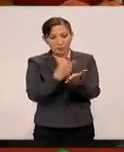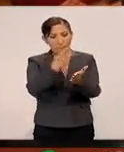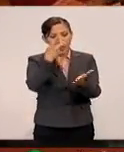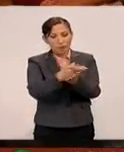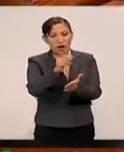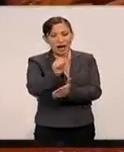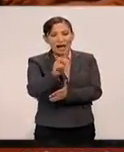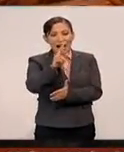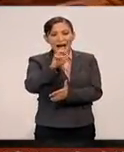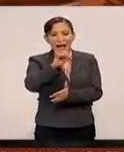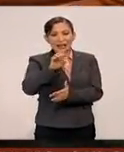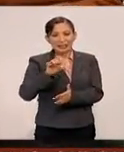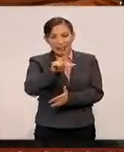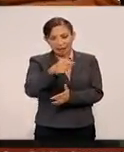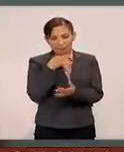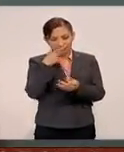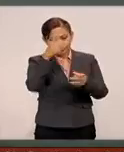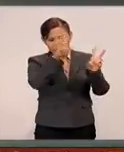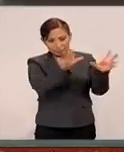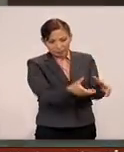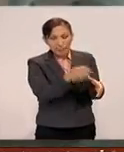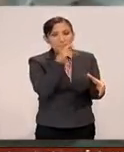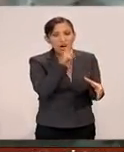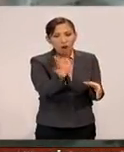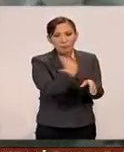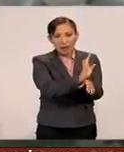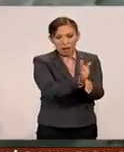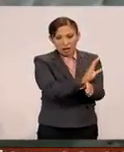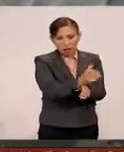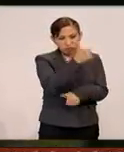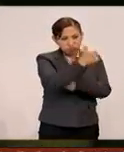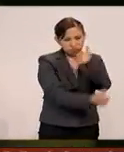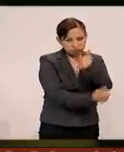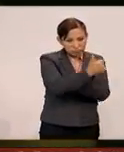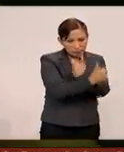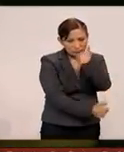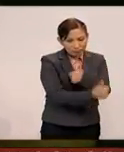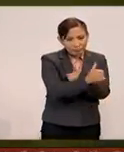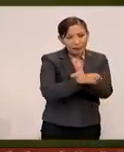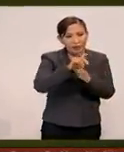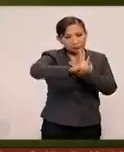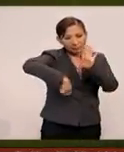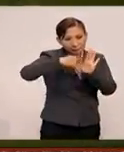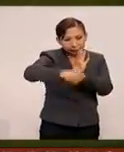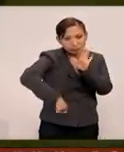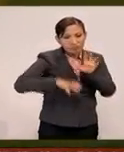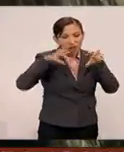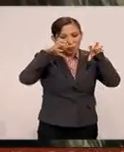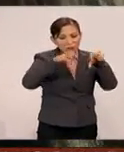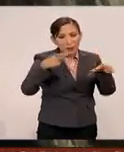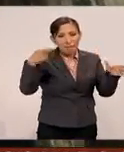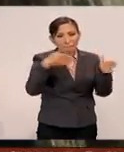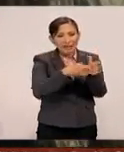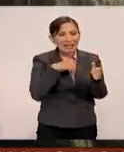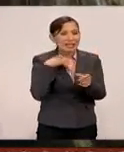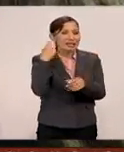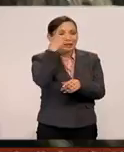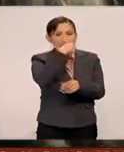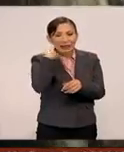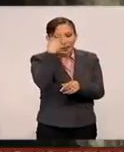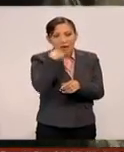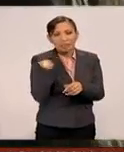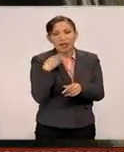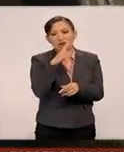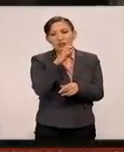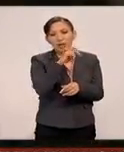premios Ariel. En la categoría de mejor película van a competir los filmes Un monstruo de mil cabezas de